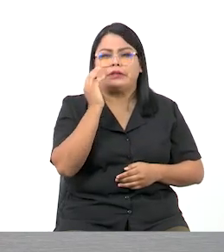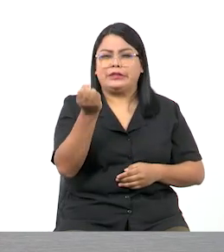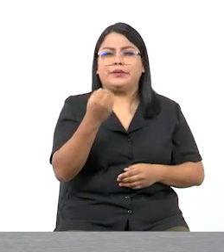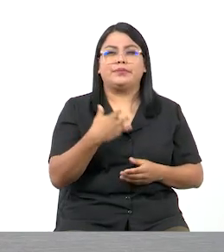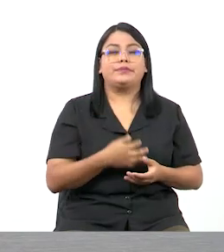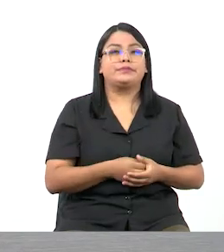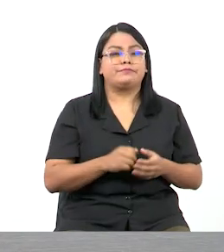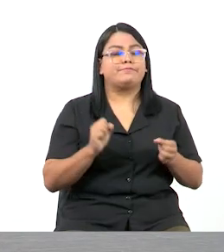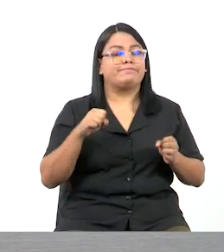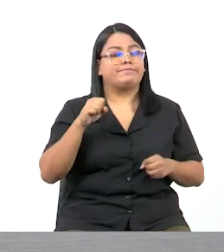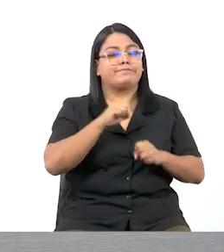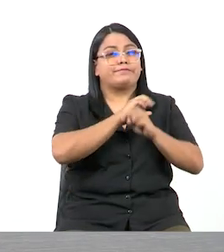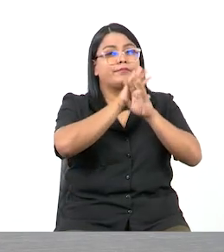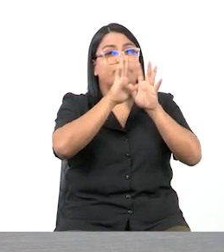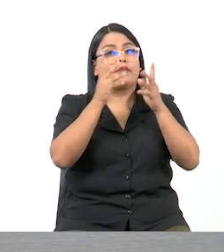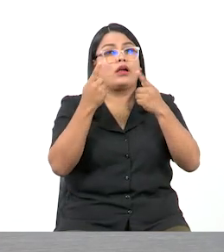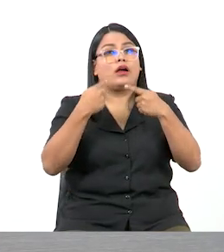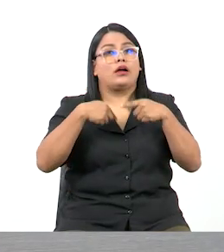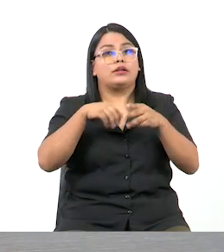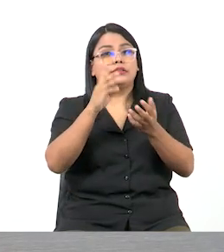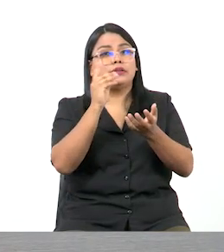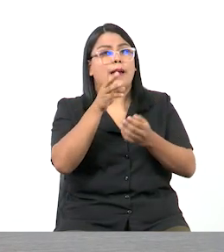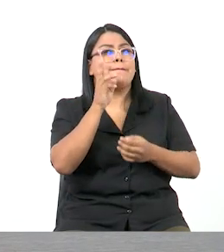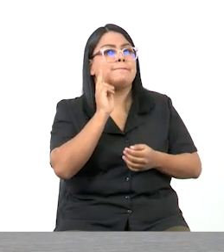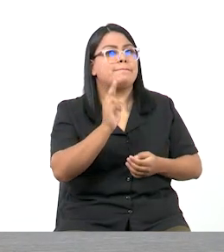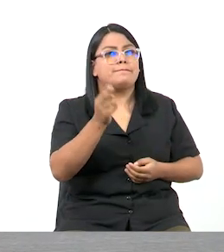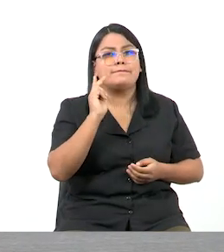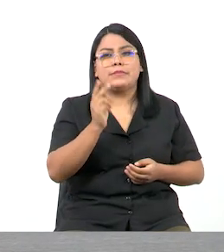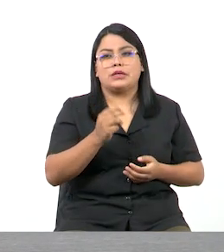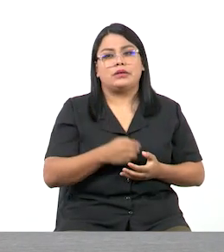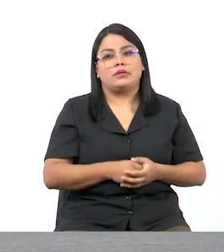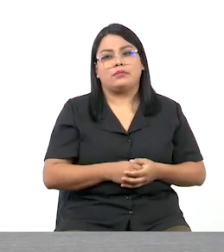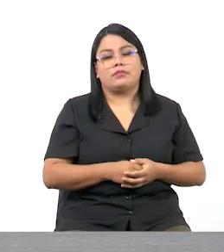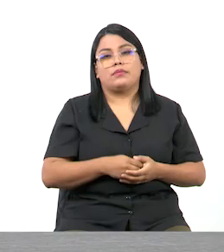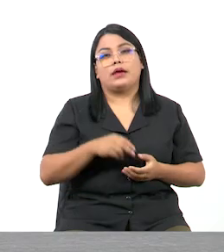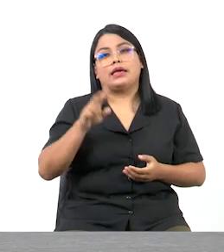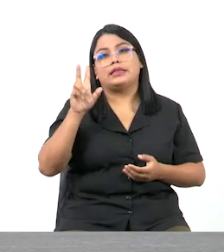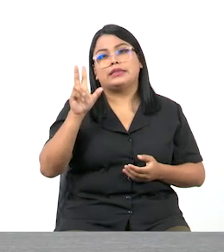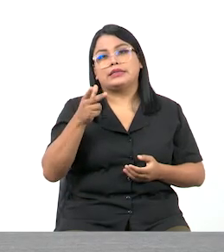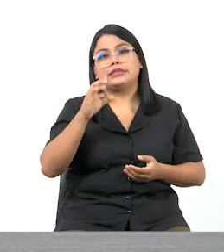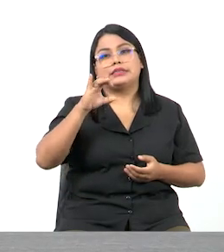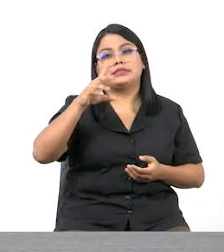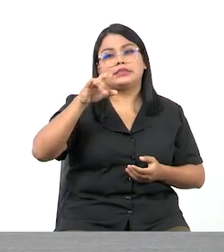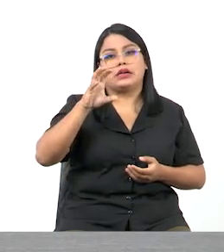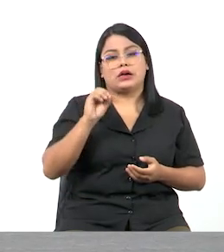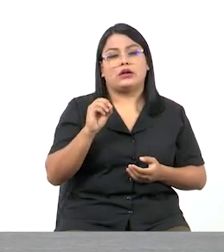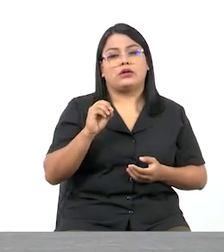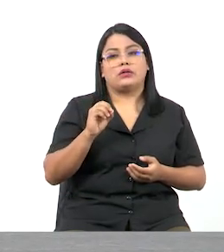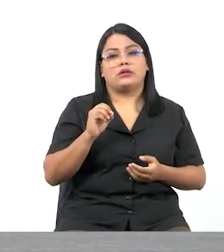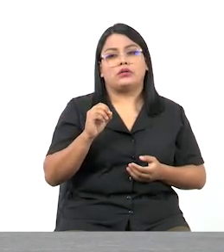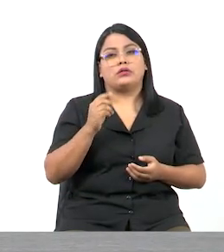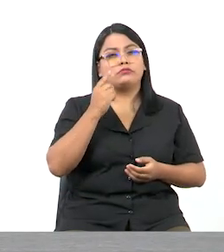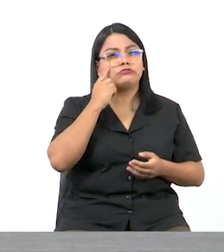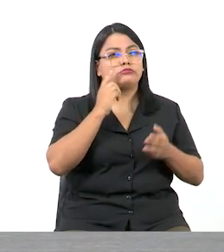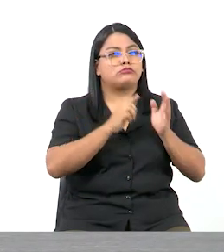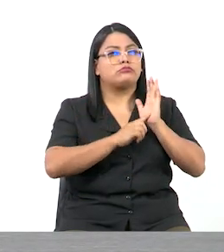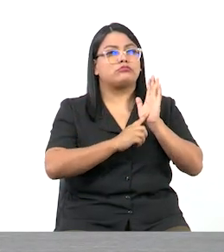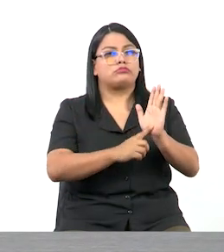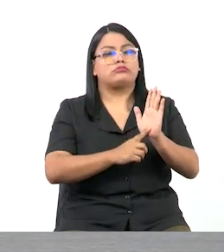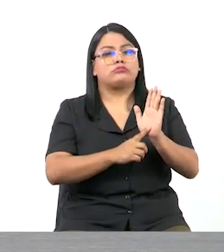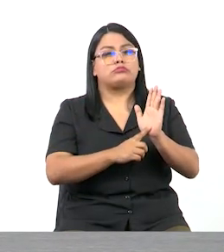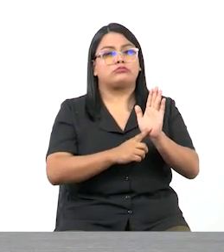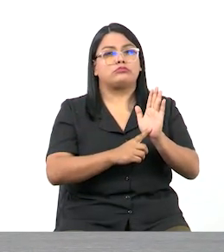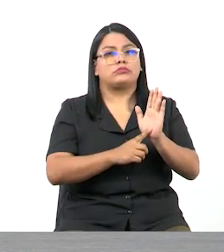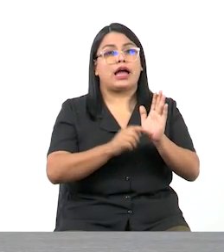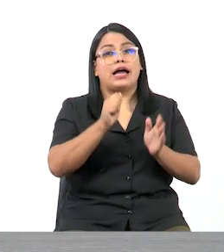hablarme de esto? Sí, claro, Paula. La secuencia didáctica es la misma que tenemos en tercer ciclo. Okay. Y esta, como sabes, es